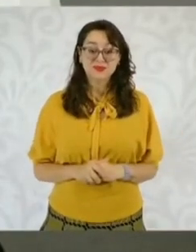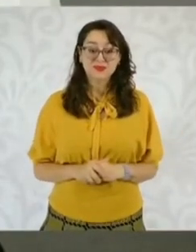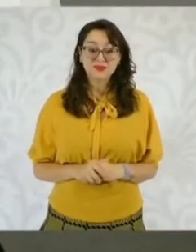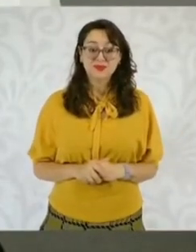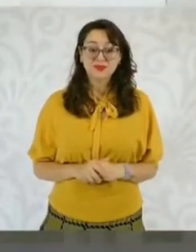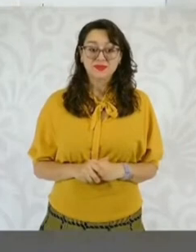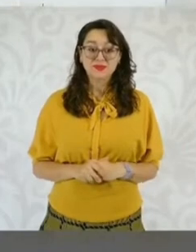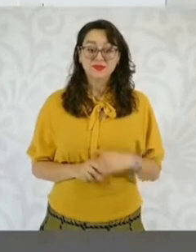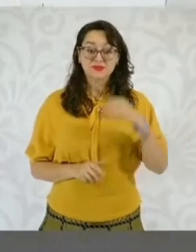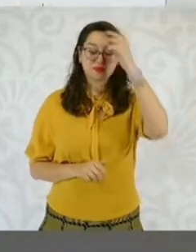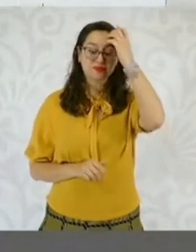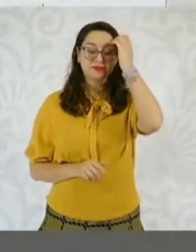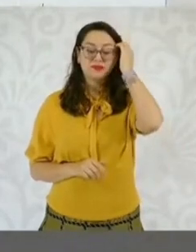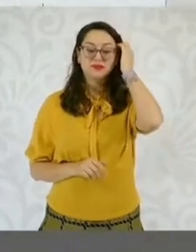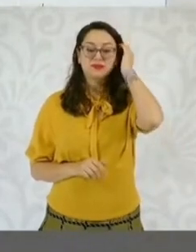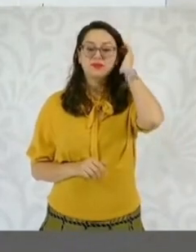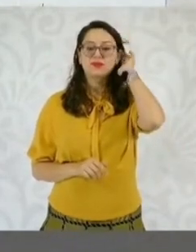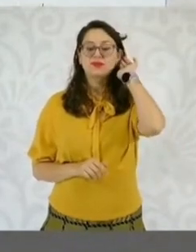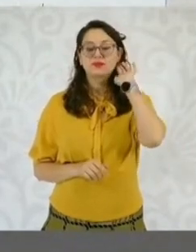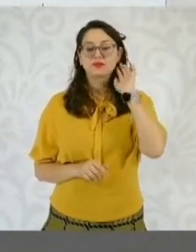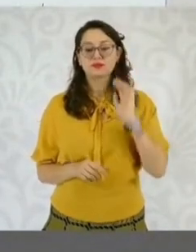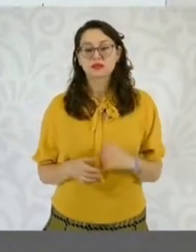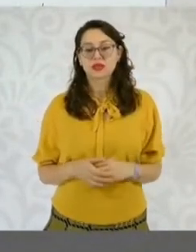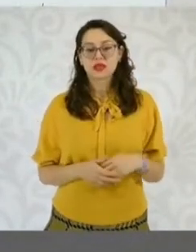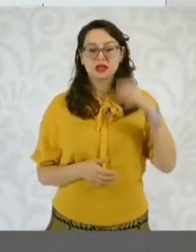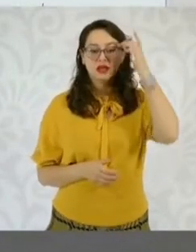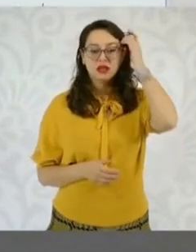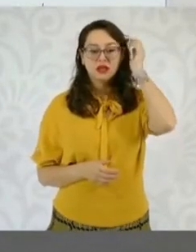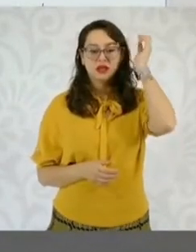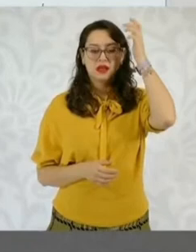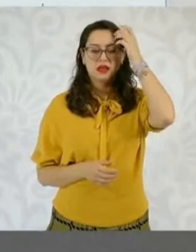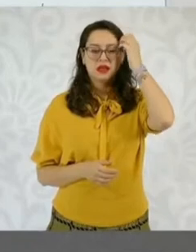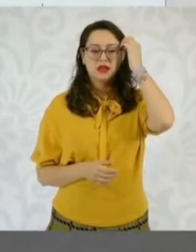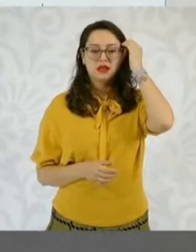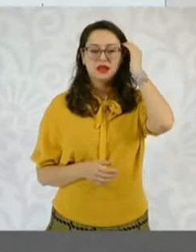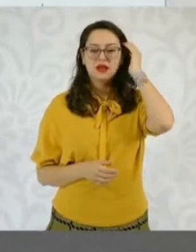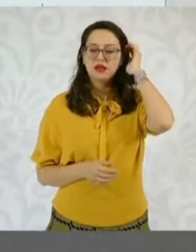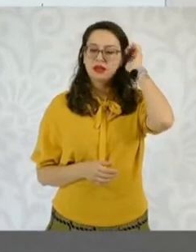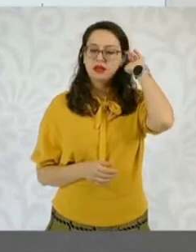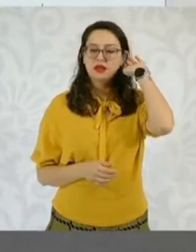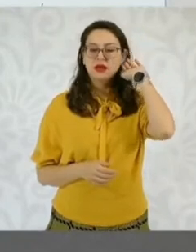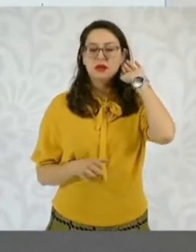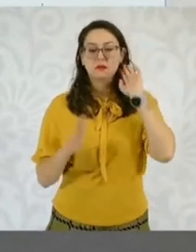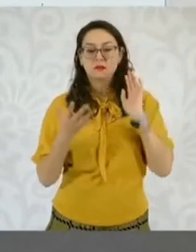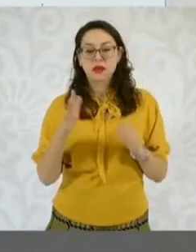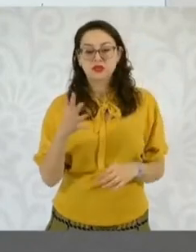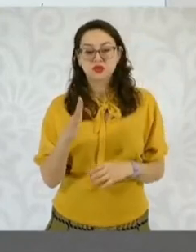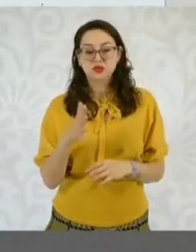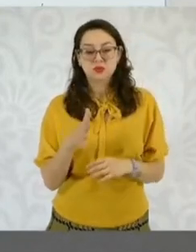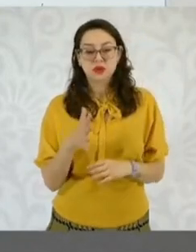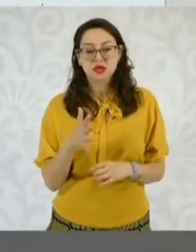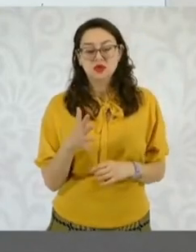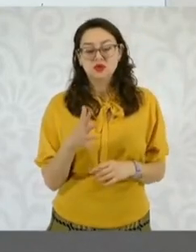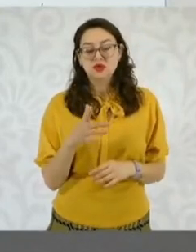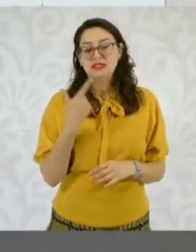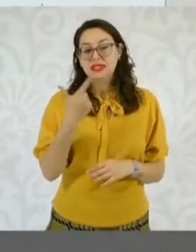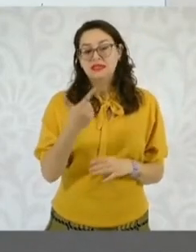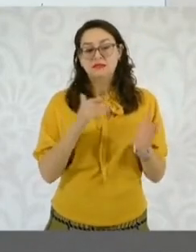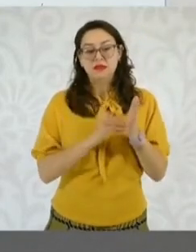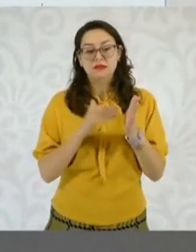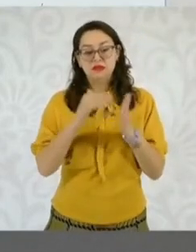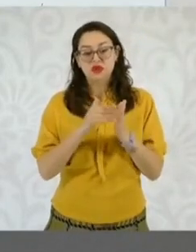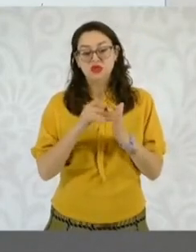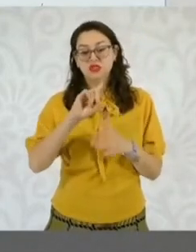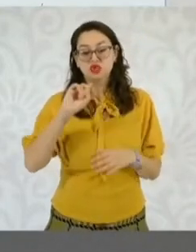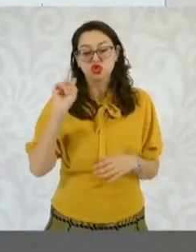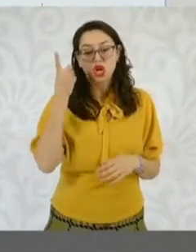Sí, el impacto en valor son un poquito más de 7,000 millones de dólares para estas 40 millones de familias que